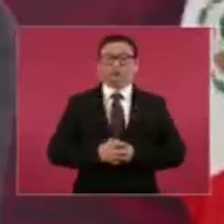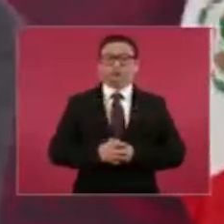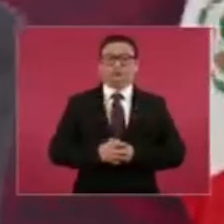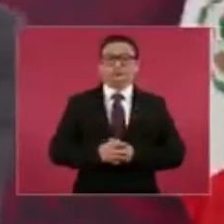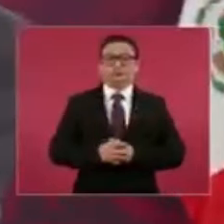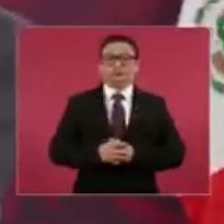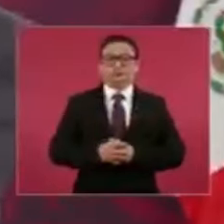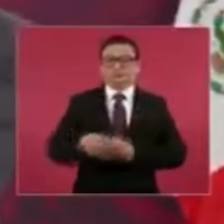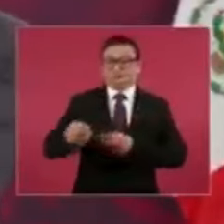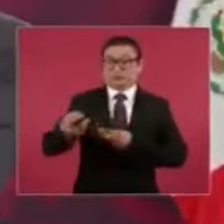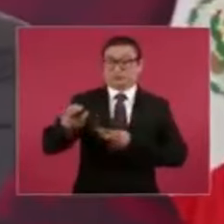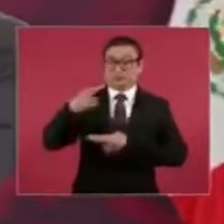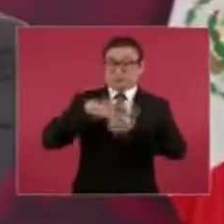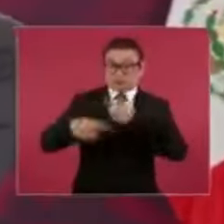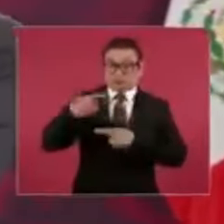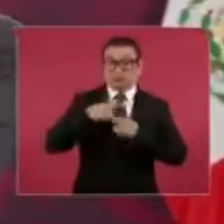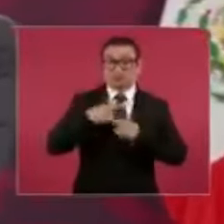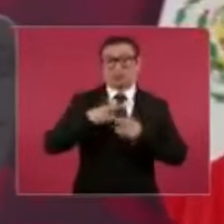si regresa.